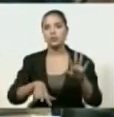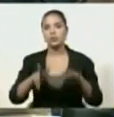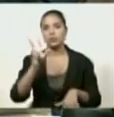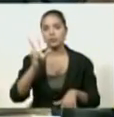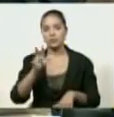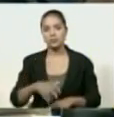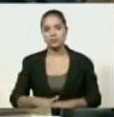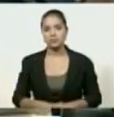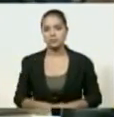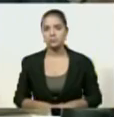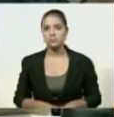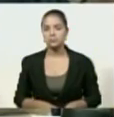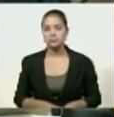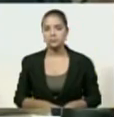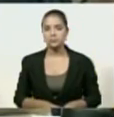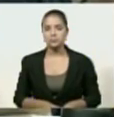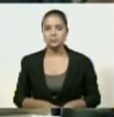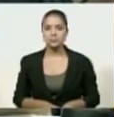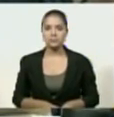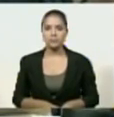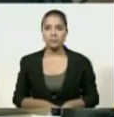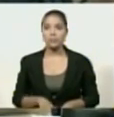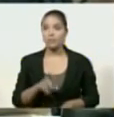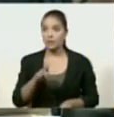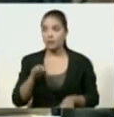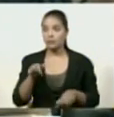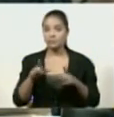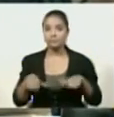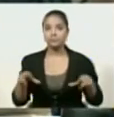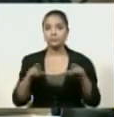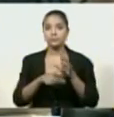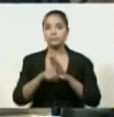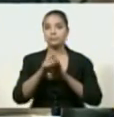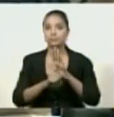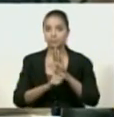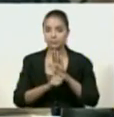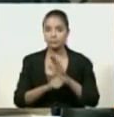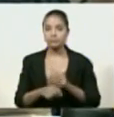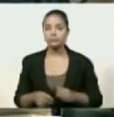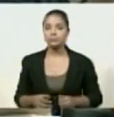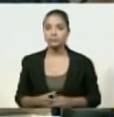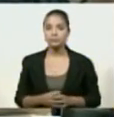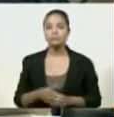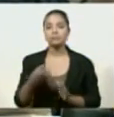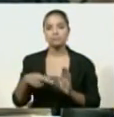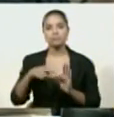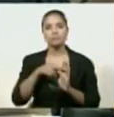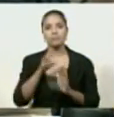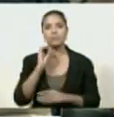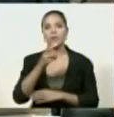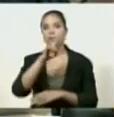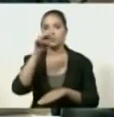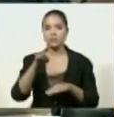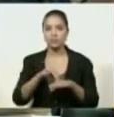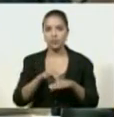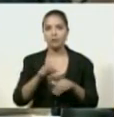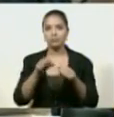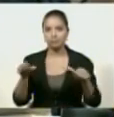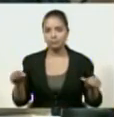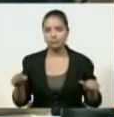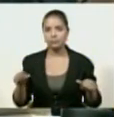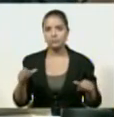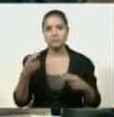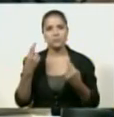Código Penal. De igual forma, esta Sala Constitucional reiteró que la Asamblea Nacional permanece